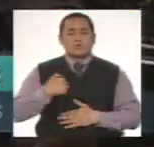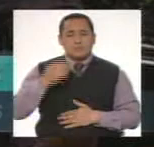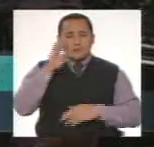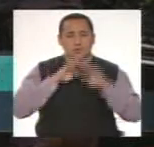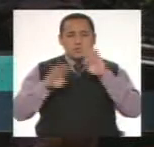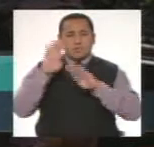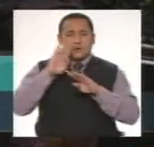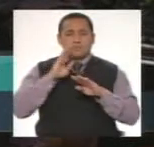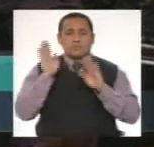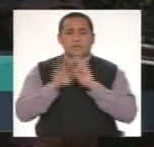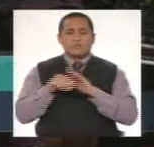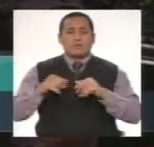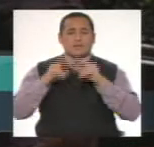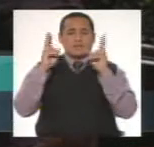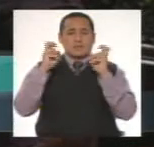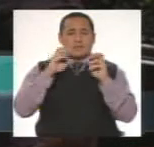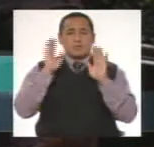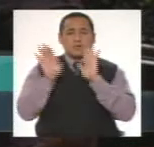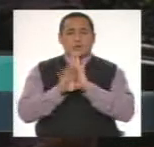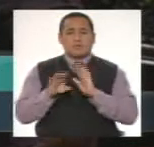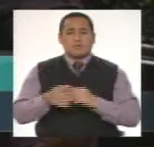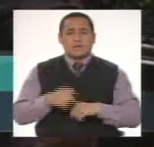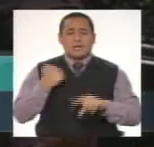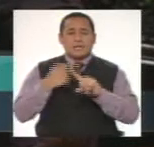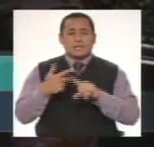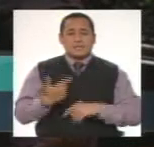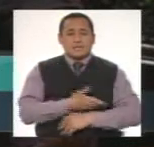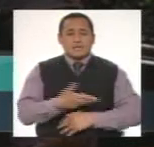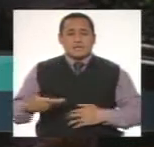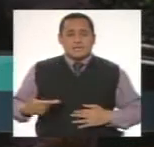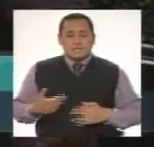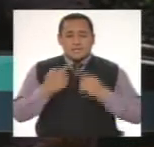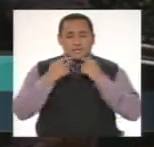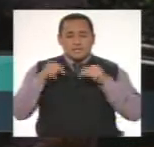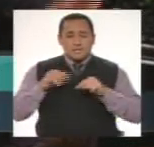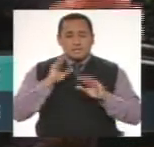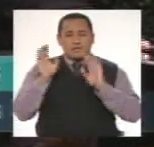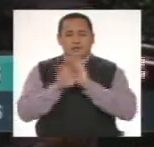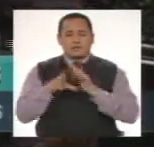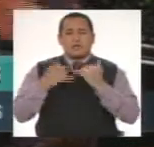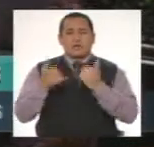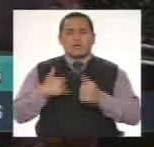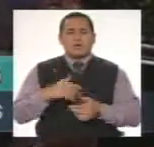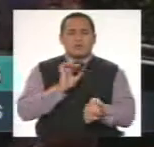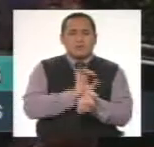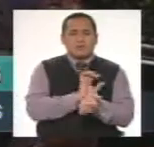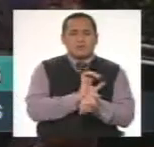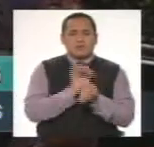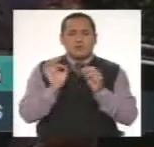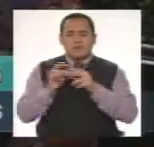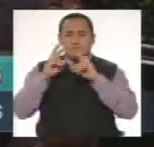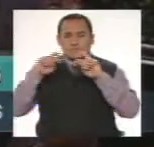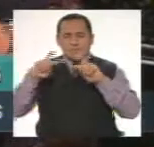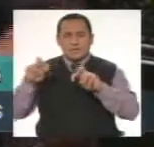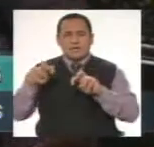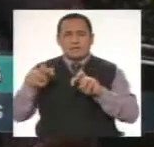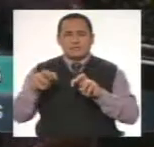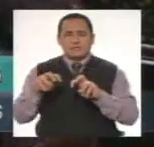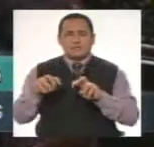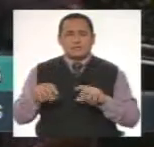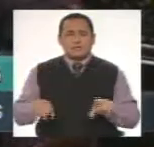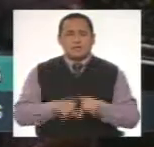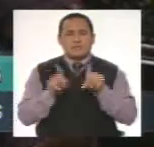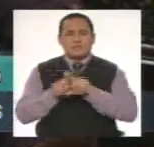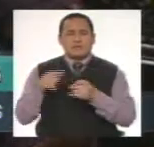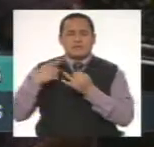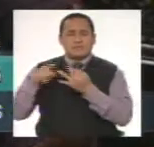preocupa el tema de que los expresidentes estén en un tema de o presos o investigados, ¿no?